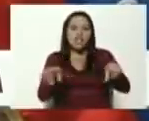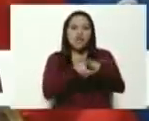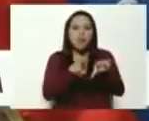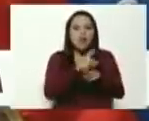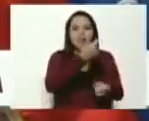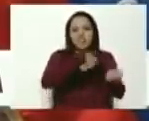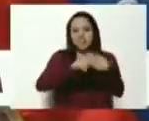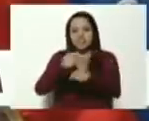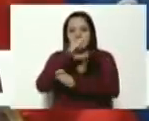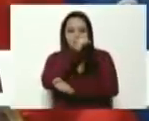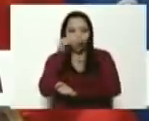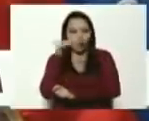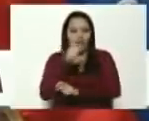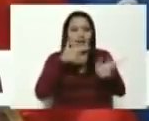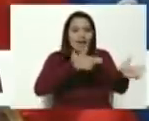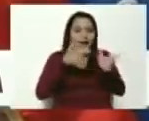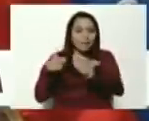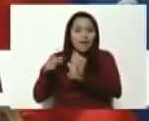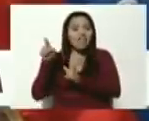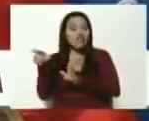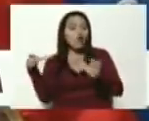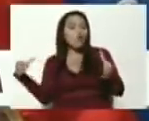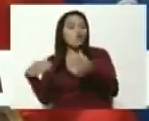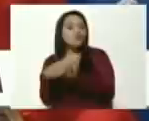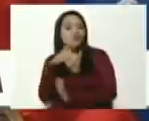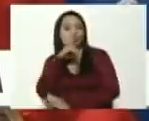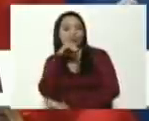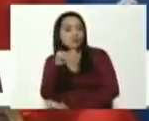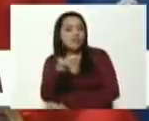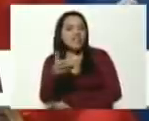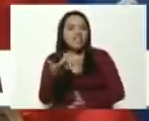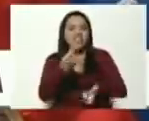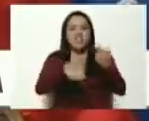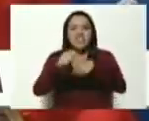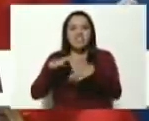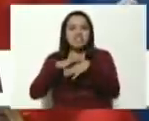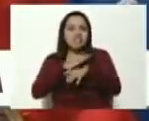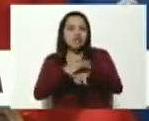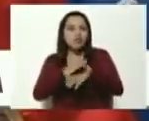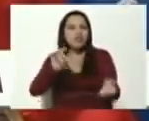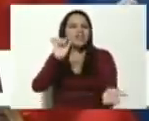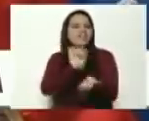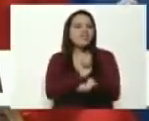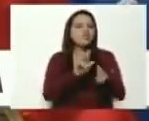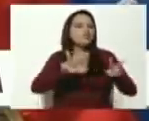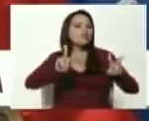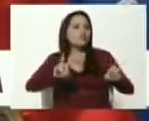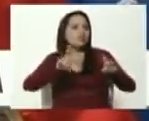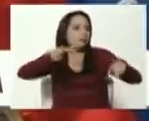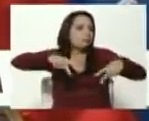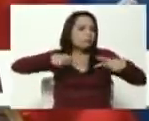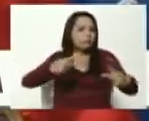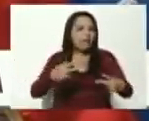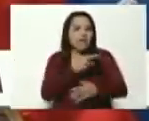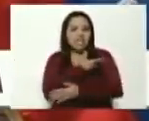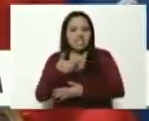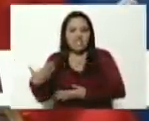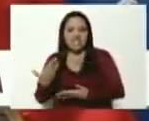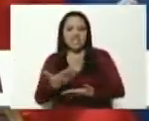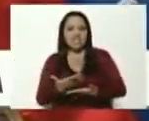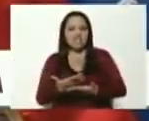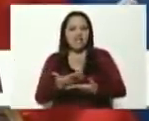de drogas y de armas, estas mafias de explotación sexual, de esclavitud moderna, quieren finalmente